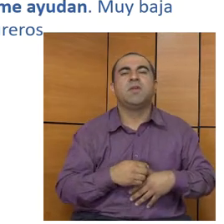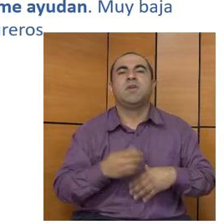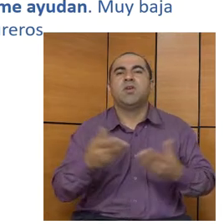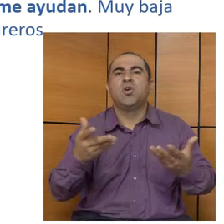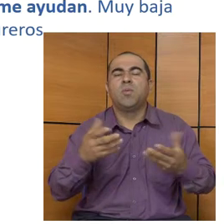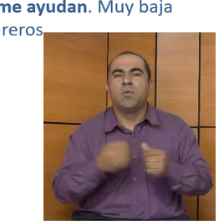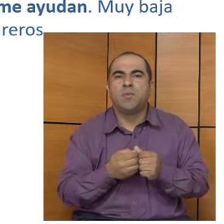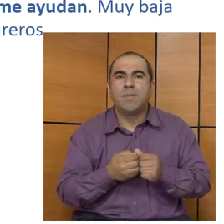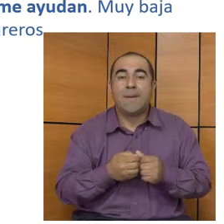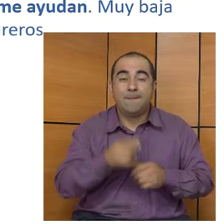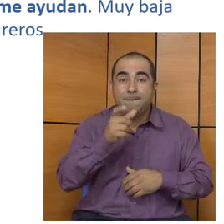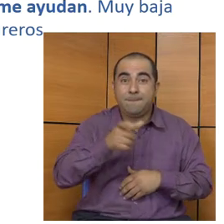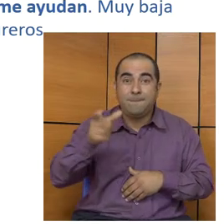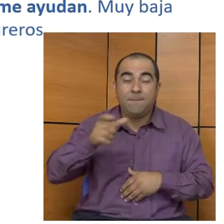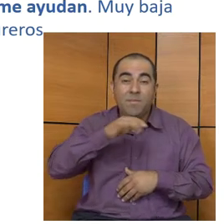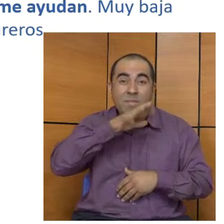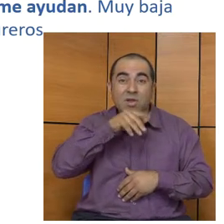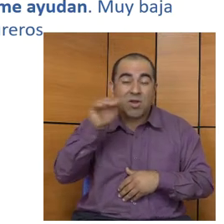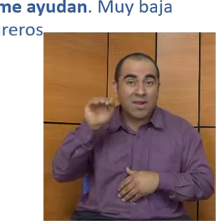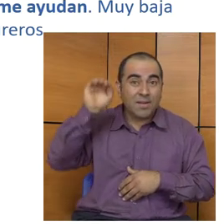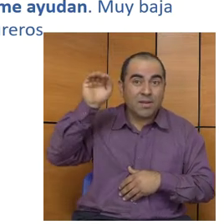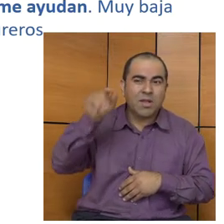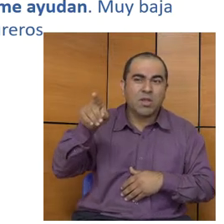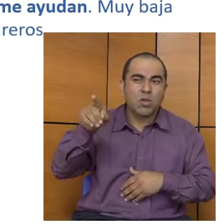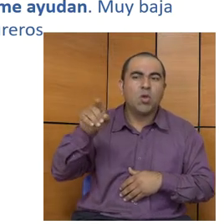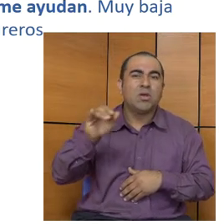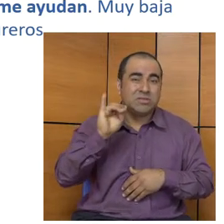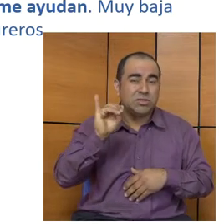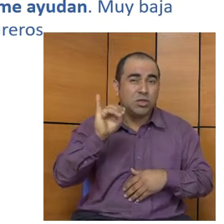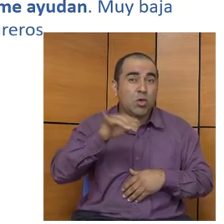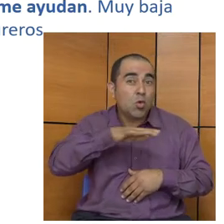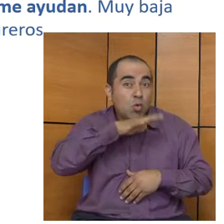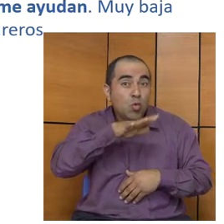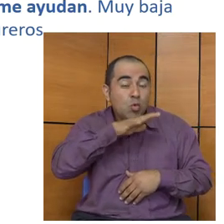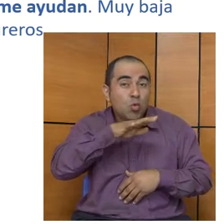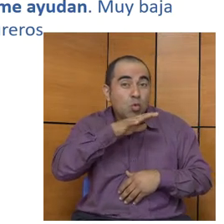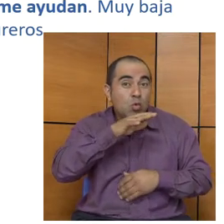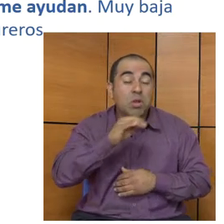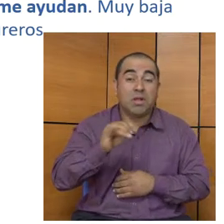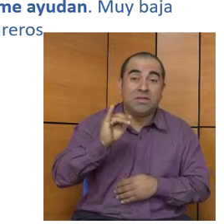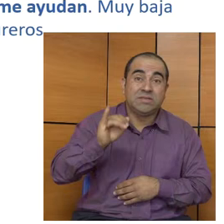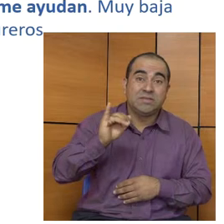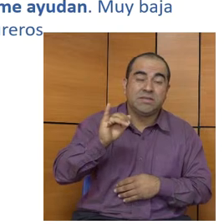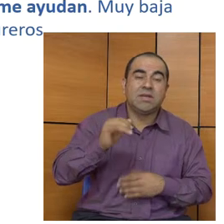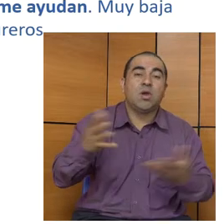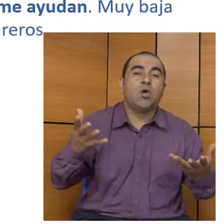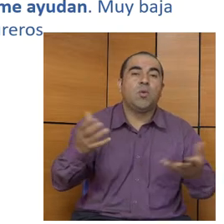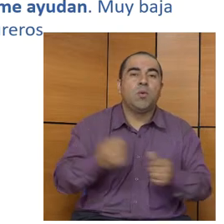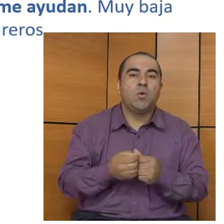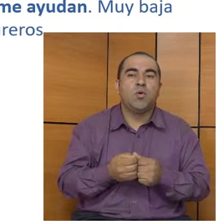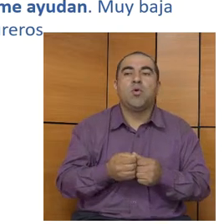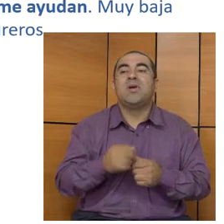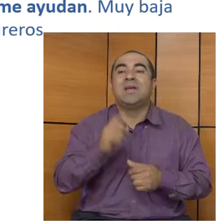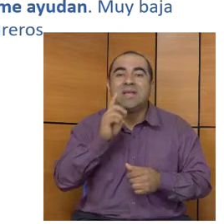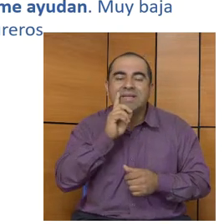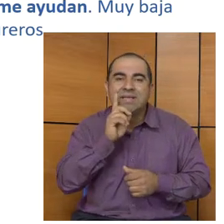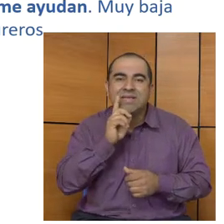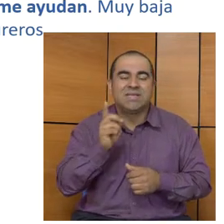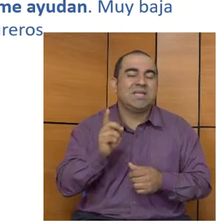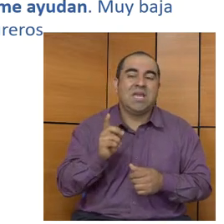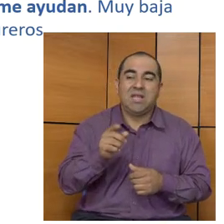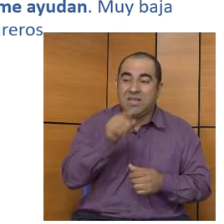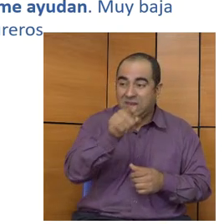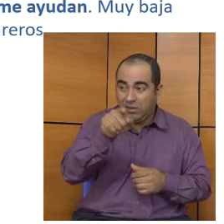Son personas mayores que solamente van a utilizar los servicios electrónicos si disponen de los medios